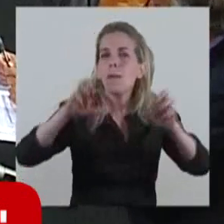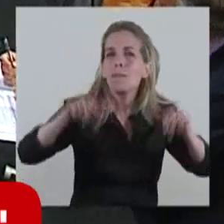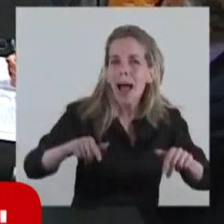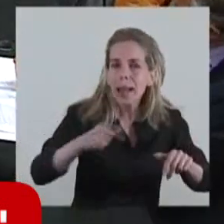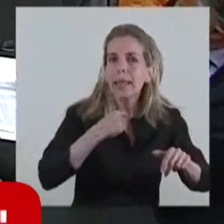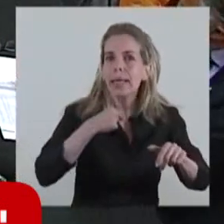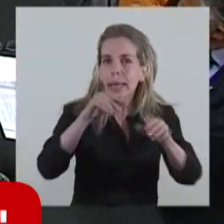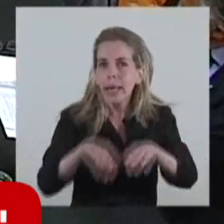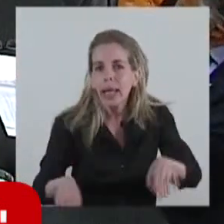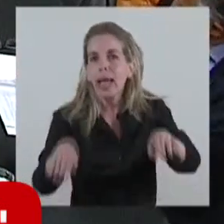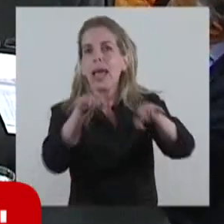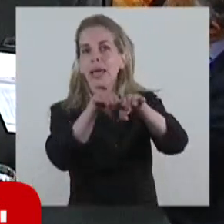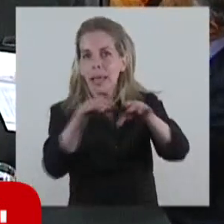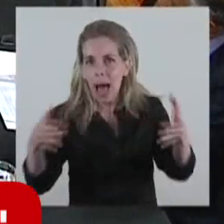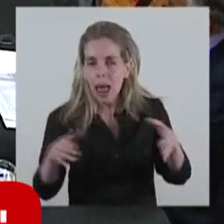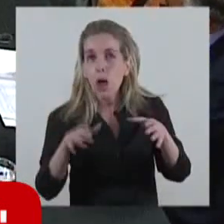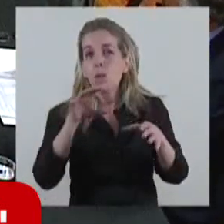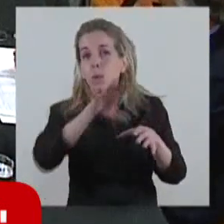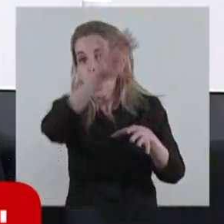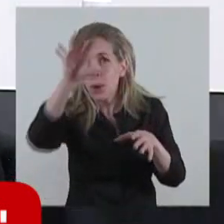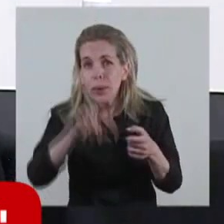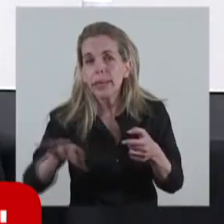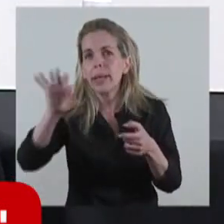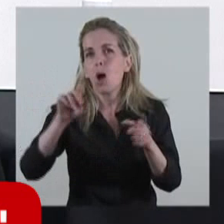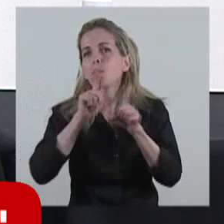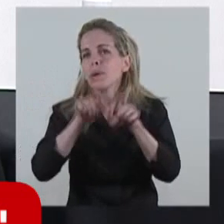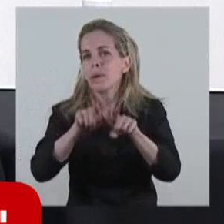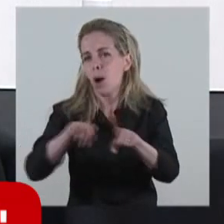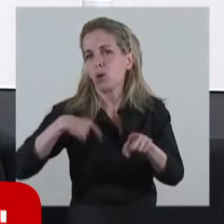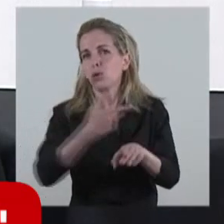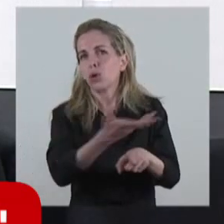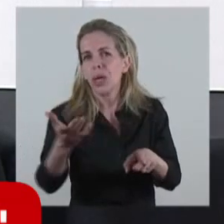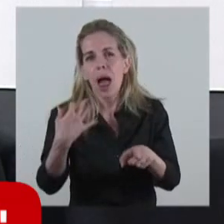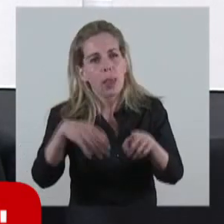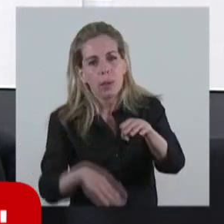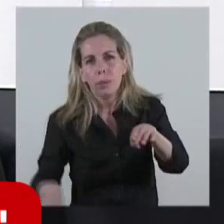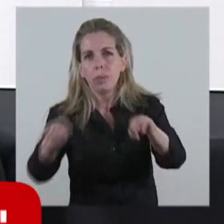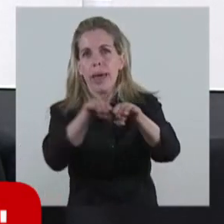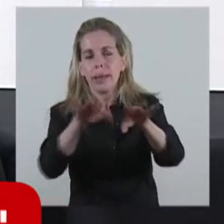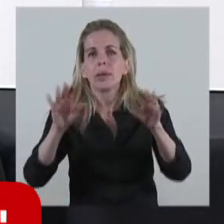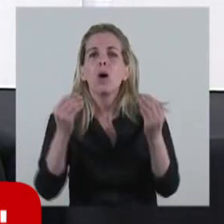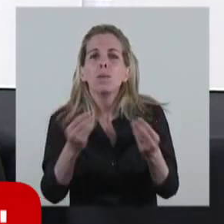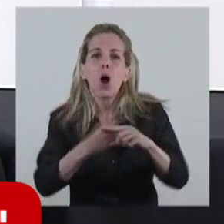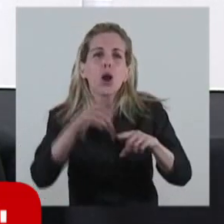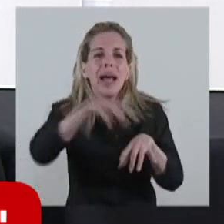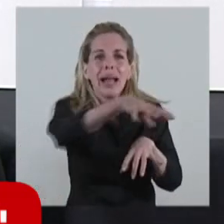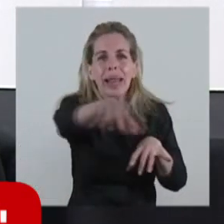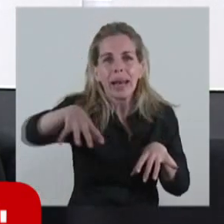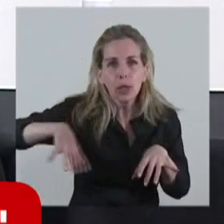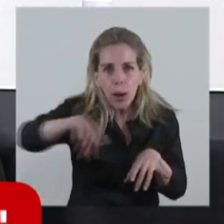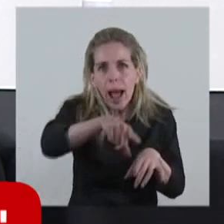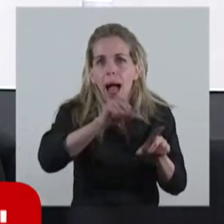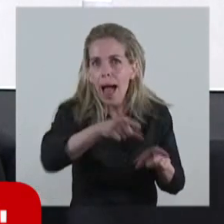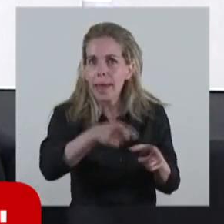equidad territorial y equidad social. Bien lo dijo el ministro Guzmán, equidad territorial porque van a recibir